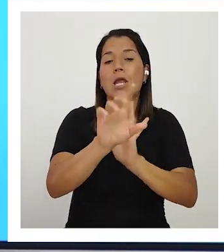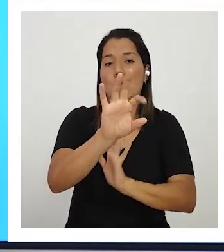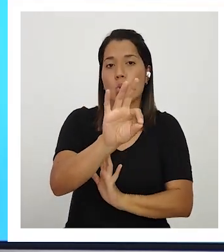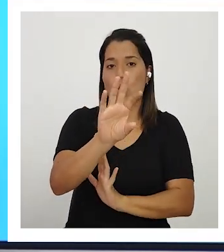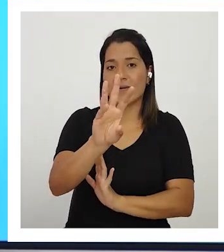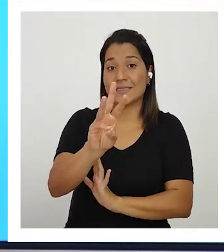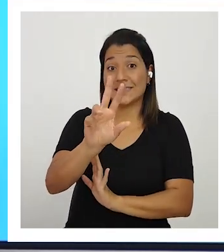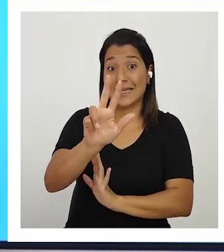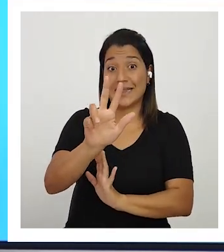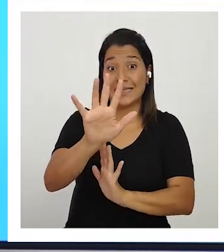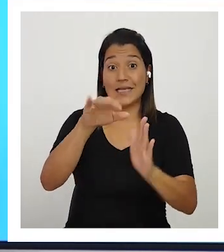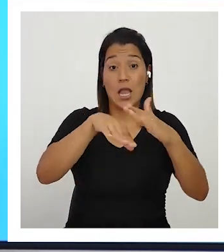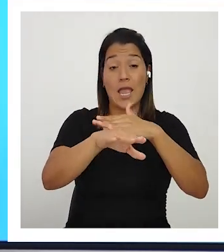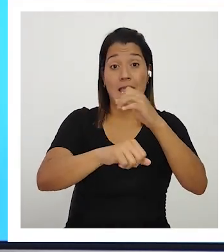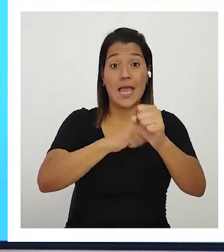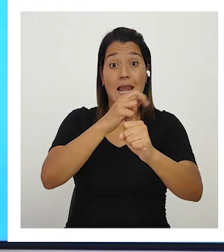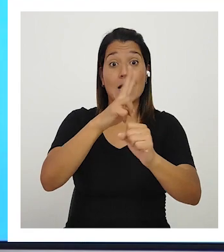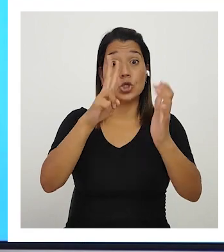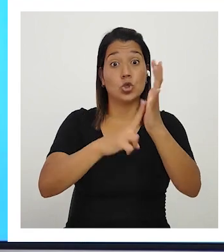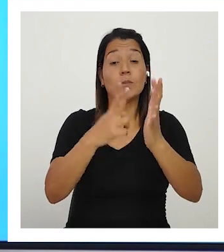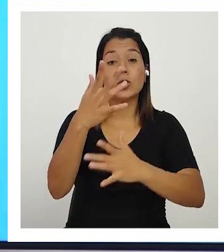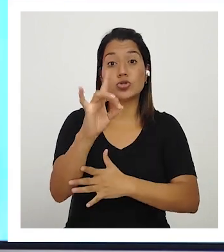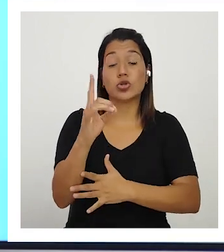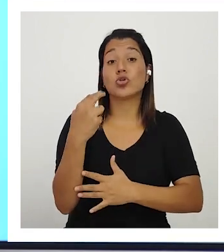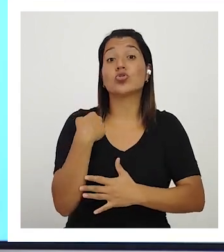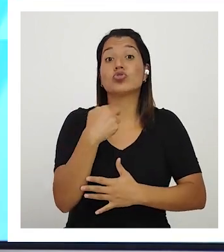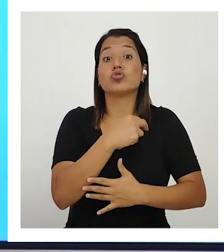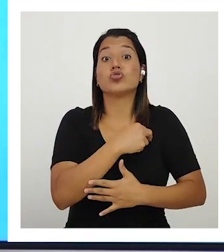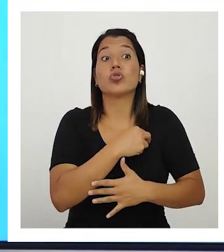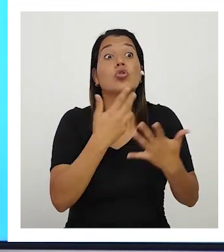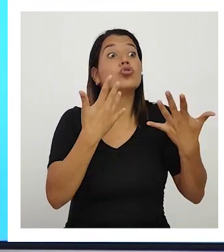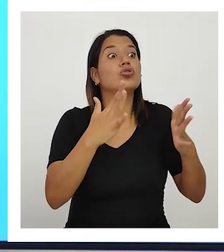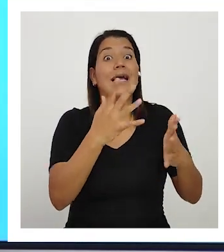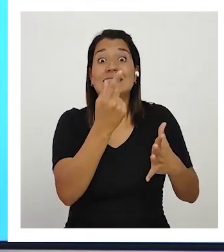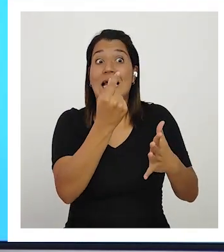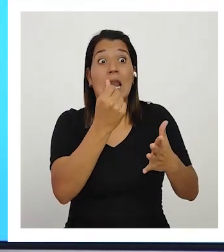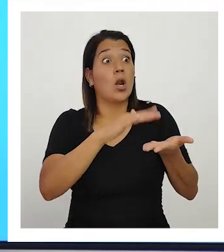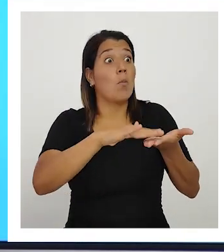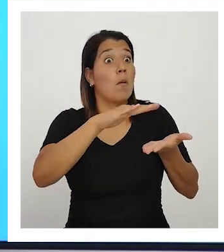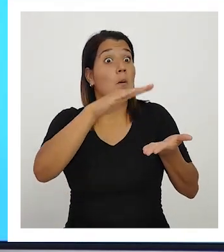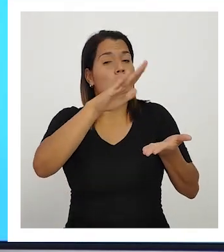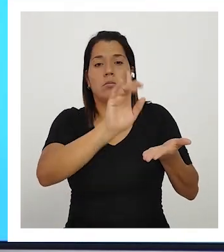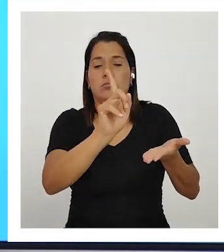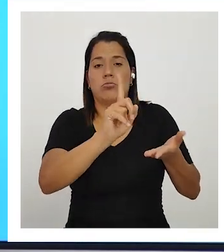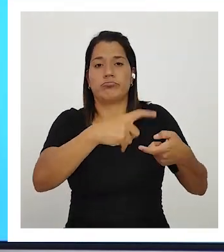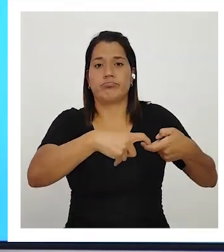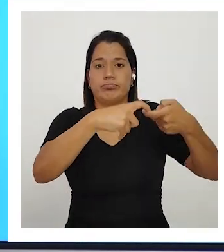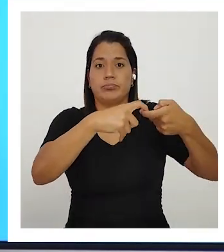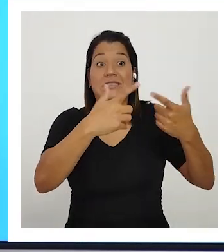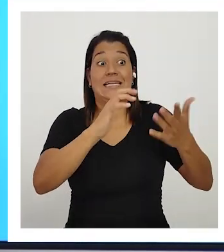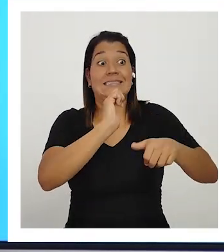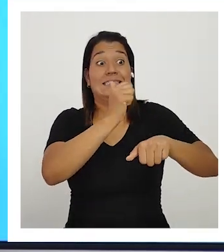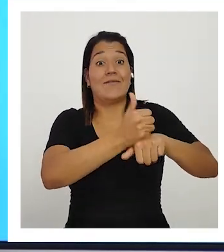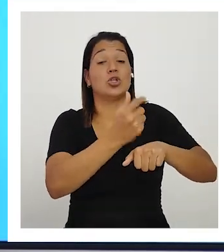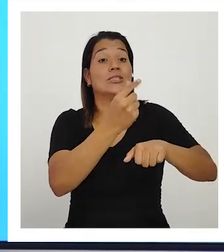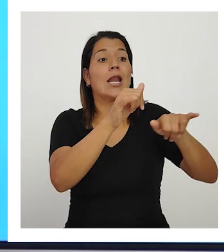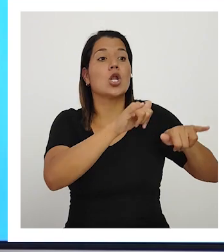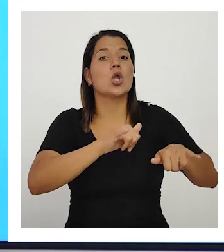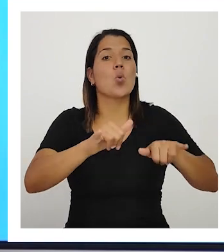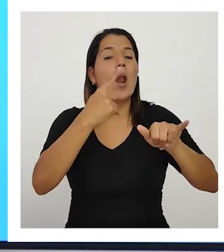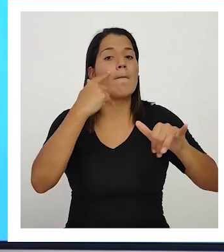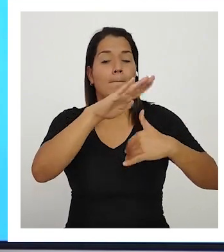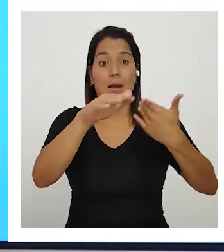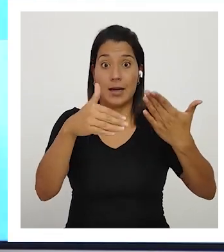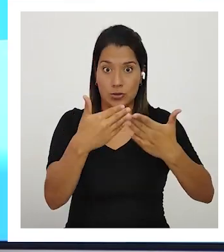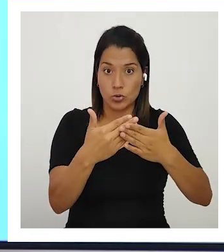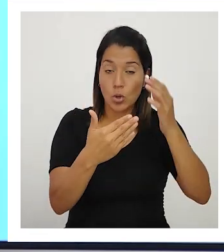2018, nosotros ya se congelaron los salarios, ya hay un salario global, ¿verdad? Ahora hay un salario transitorio que